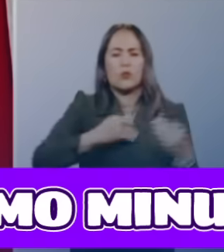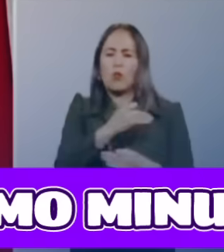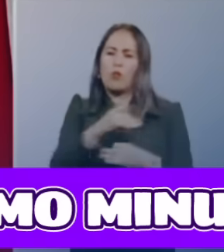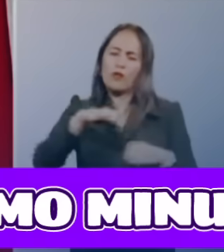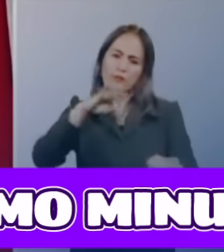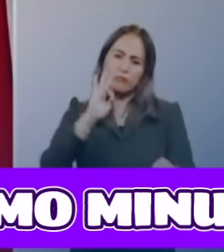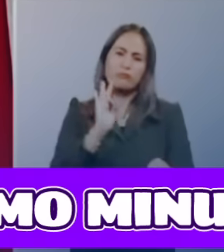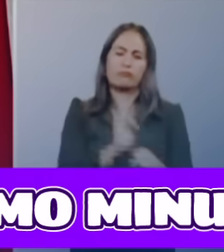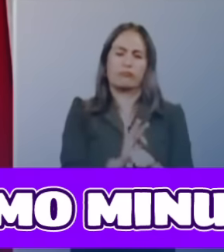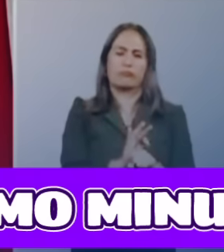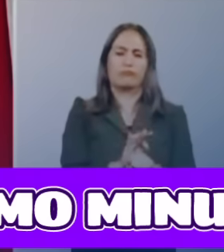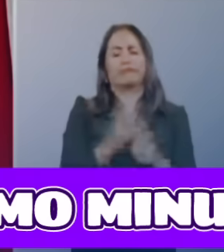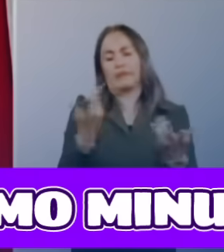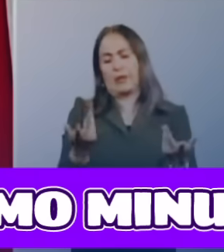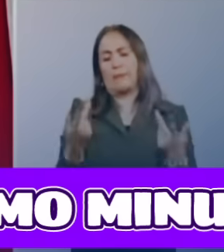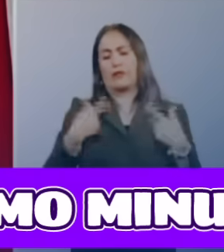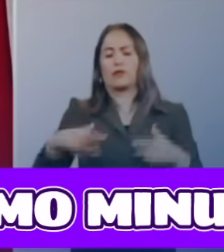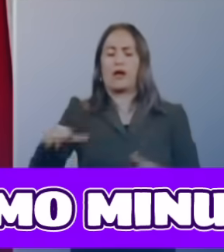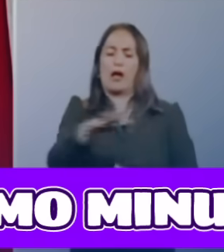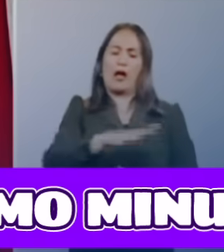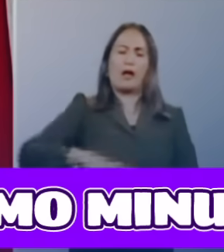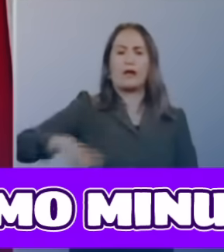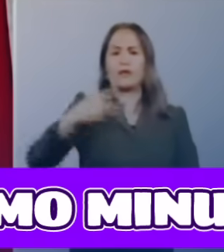un derecho del pueblo.